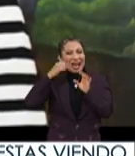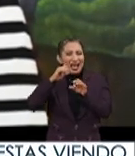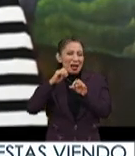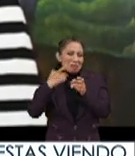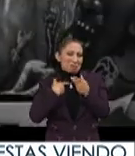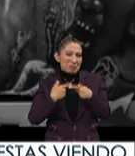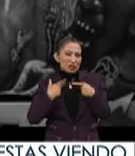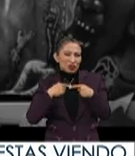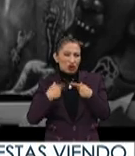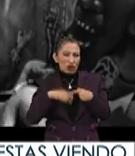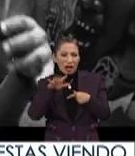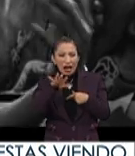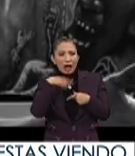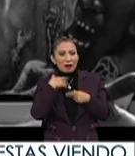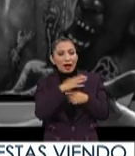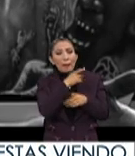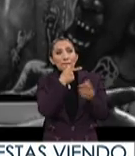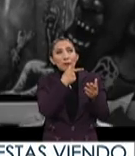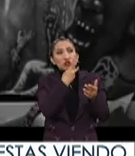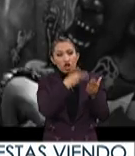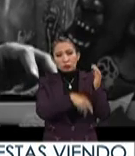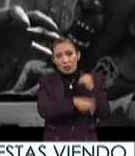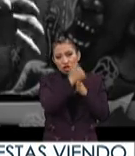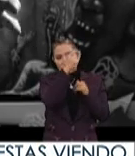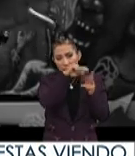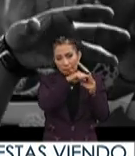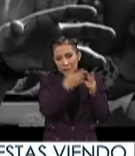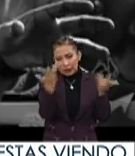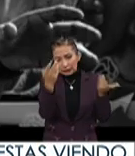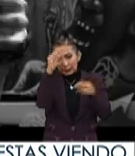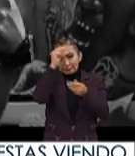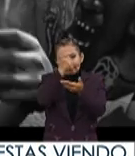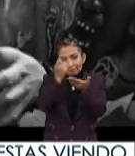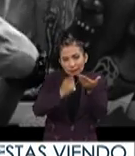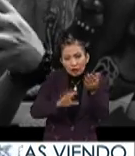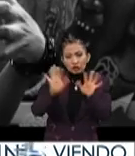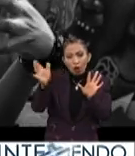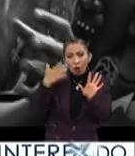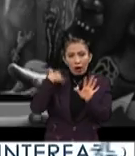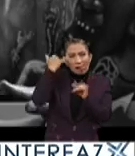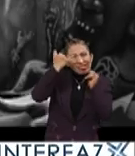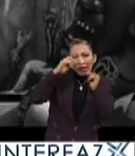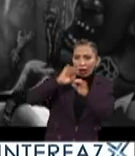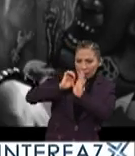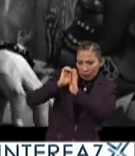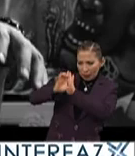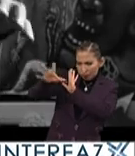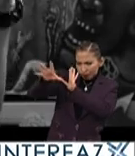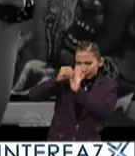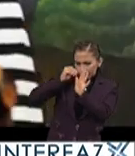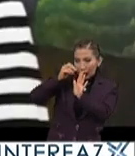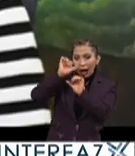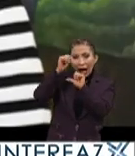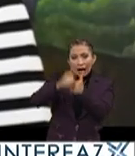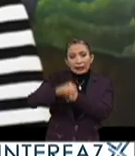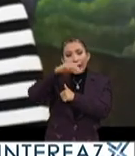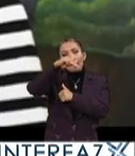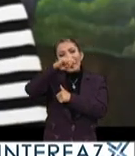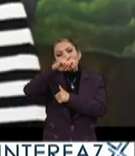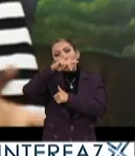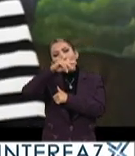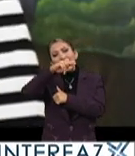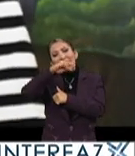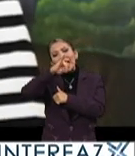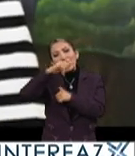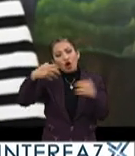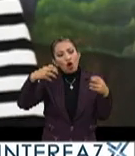una serie que desarrollé en el año 2012, en el cual yo creaba seres a partir de referencias de arte mesoamericano y